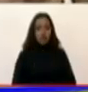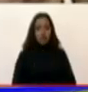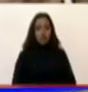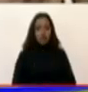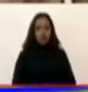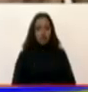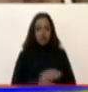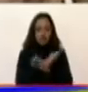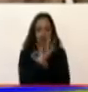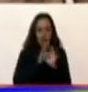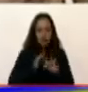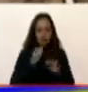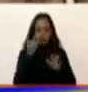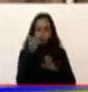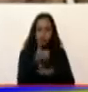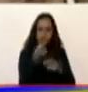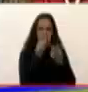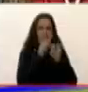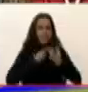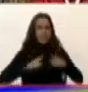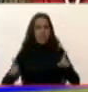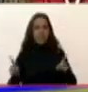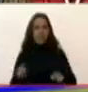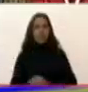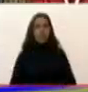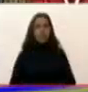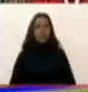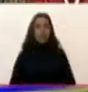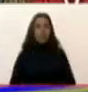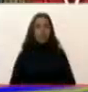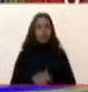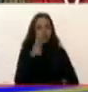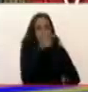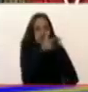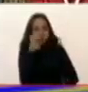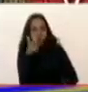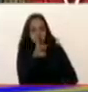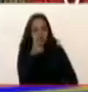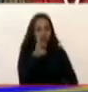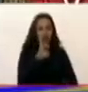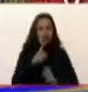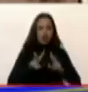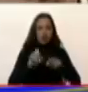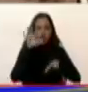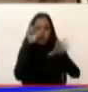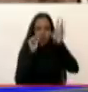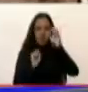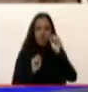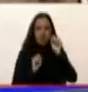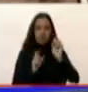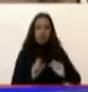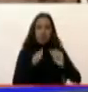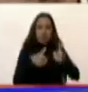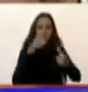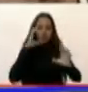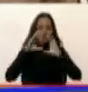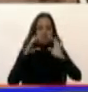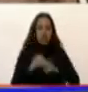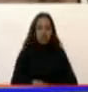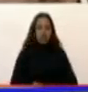disruptiva, diferente, provocadora, los nuevos saberes desde la comunicación. Es un